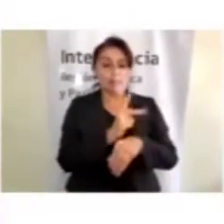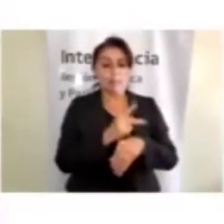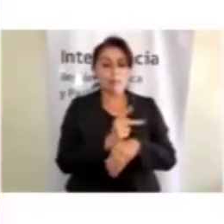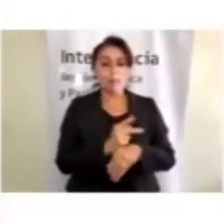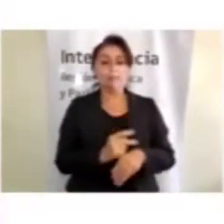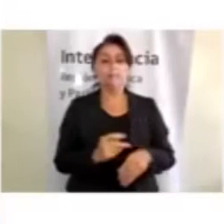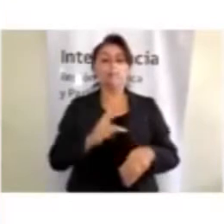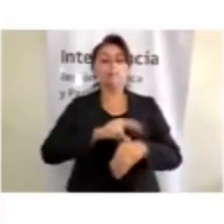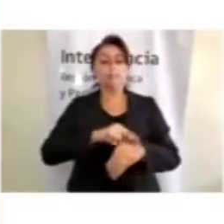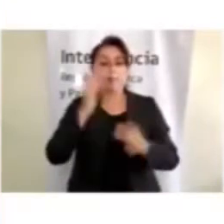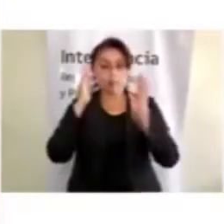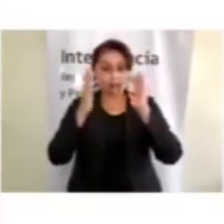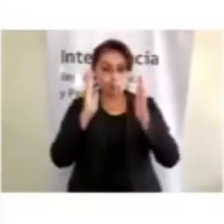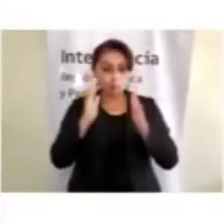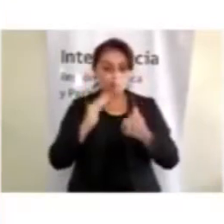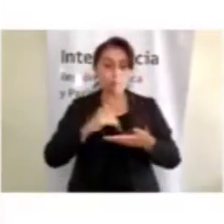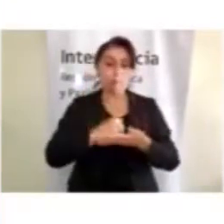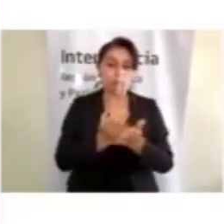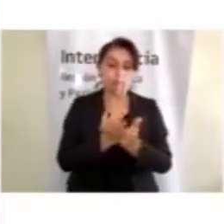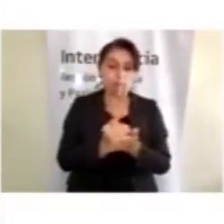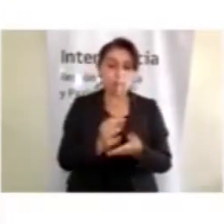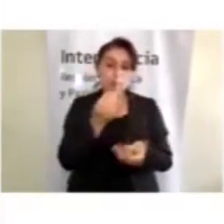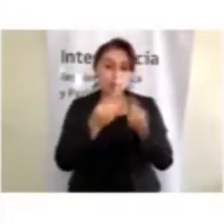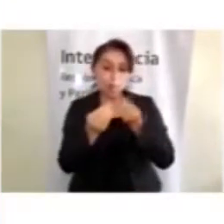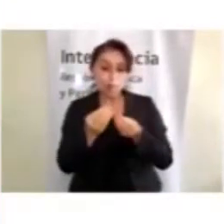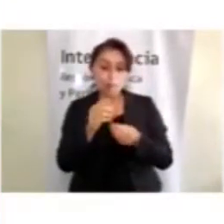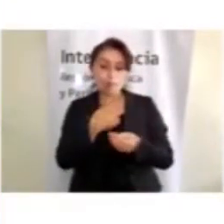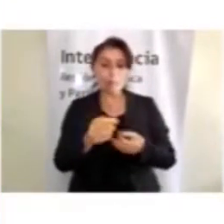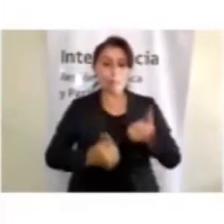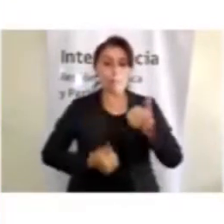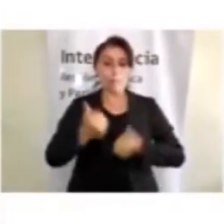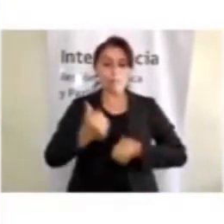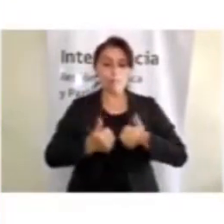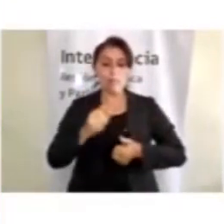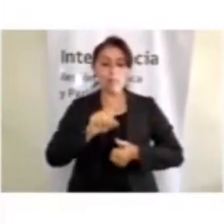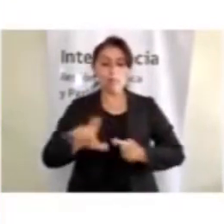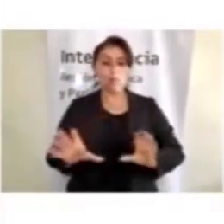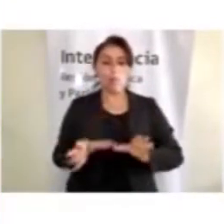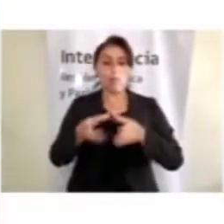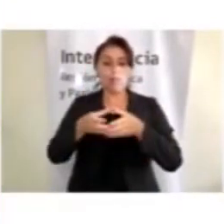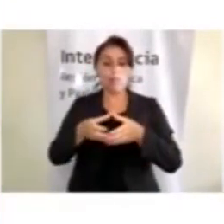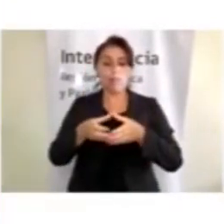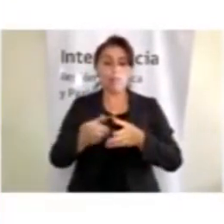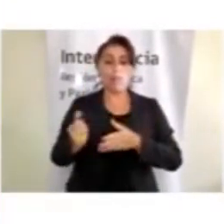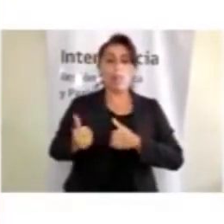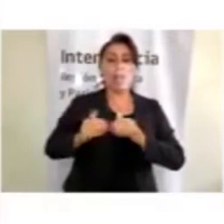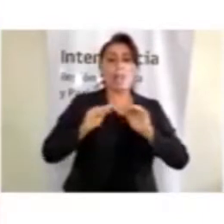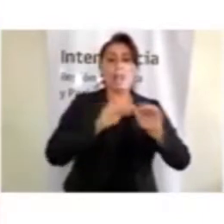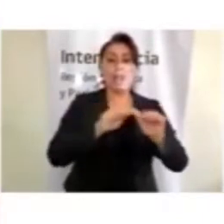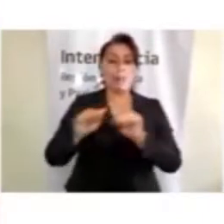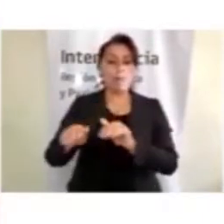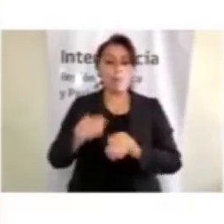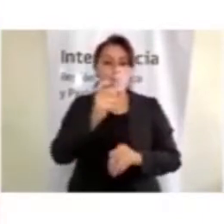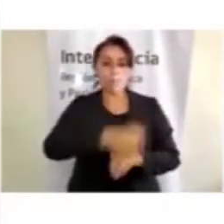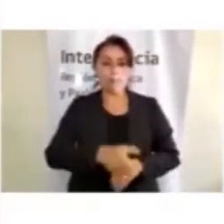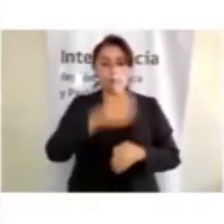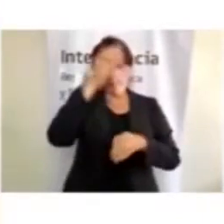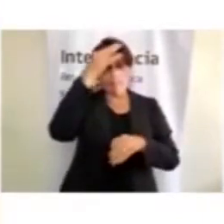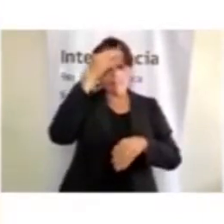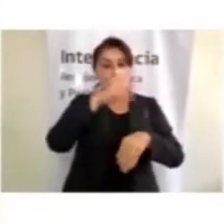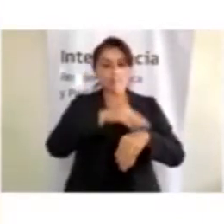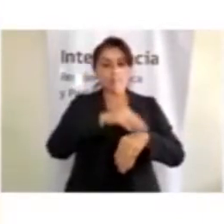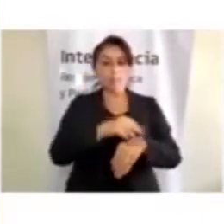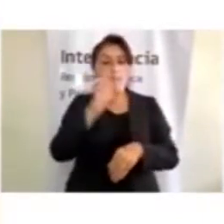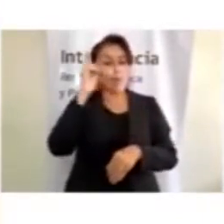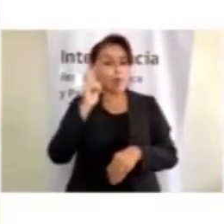kinesiólogos, psicólogos, nutricionistas. Hay un equipo que hace todo el soporte de los pacientes. Recordemos que las